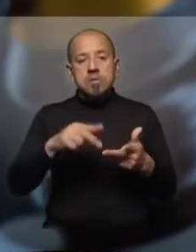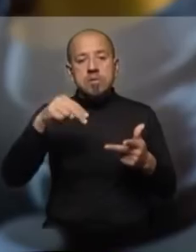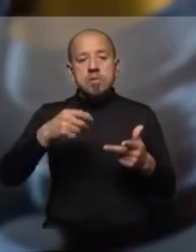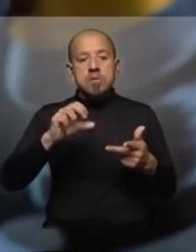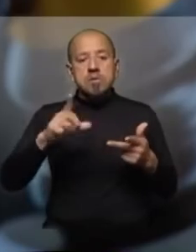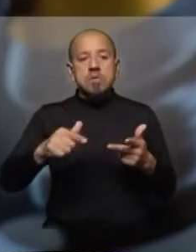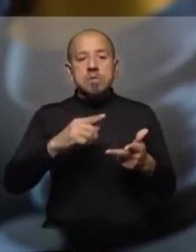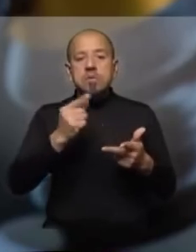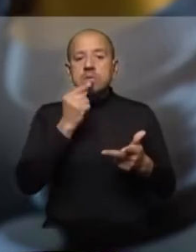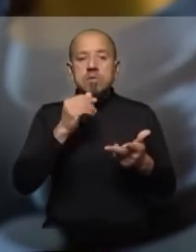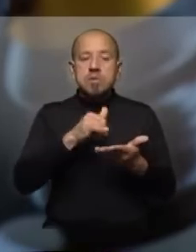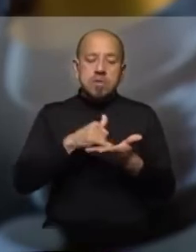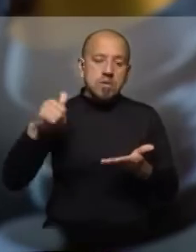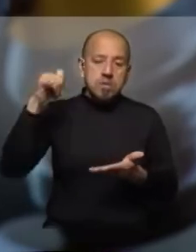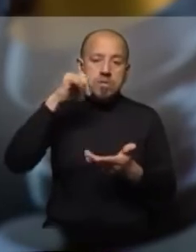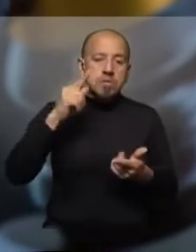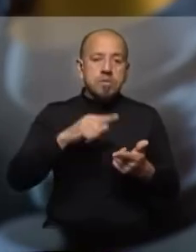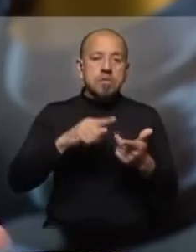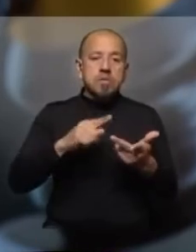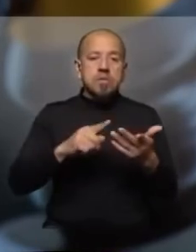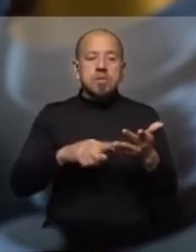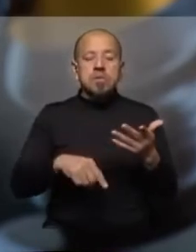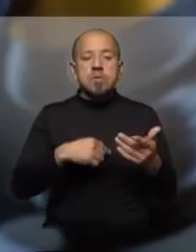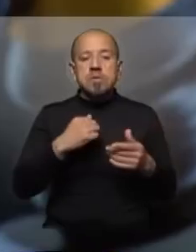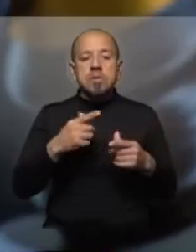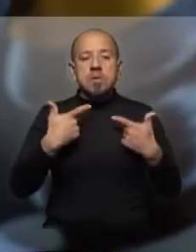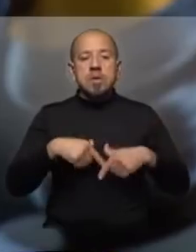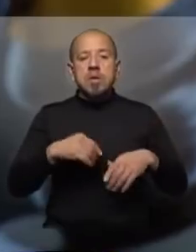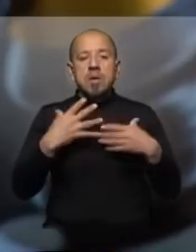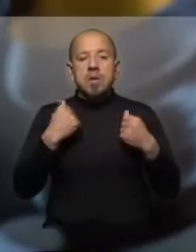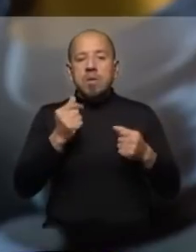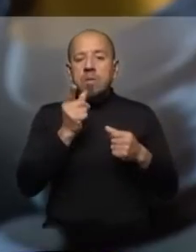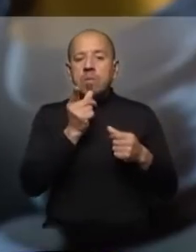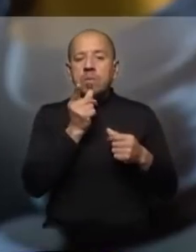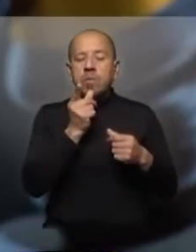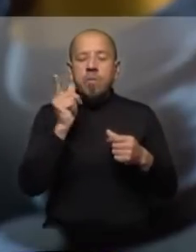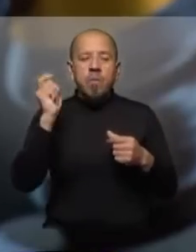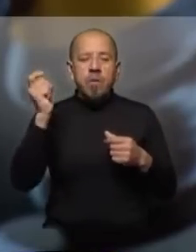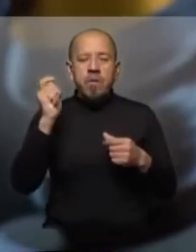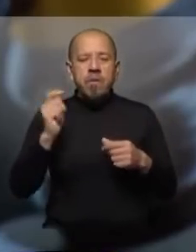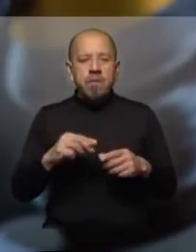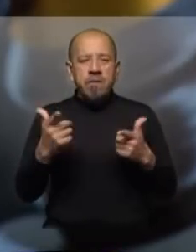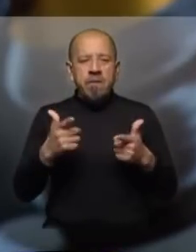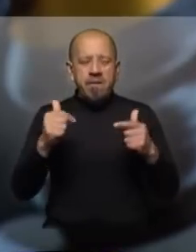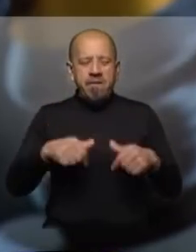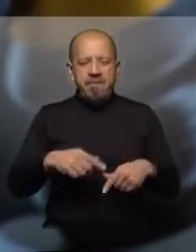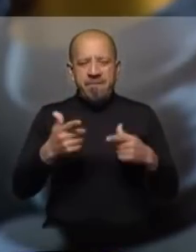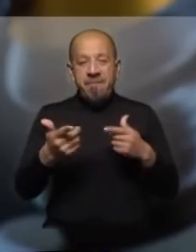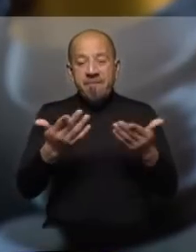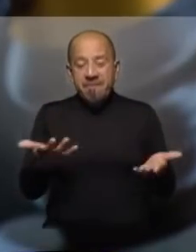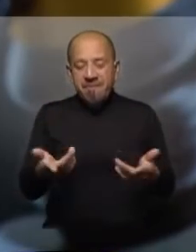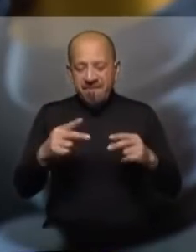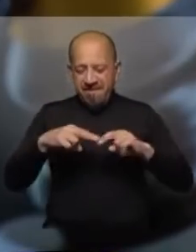policía aeronáutica al Ministerio de salud pública en todo lo que tiene que ver con medicamentos no hay una mesa en el Uruguay que se